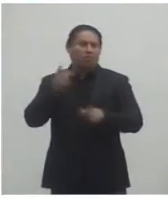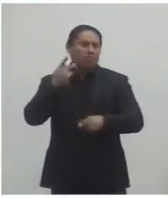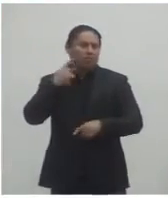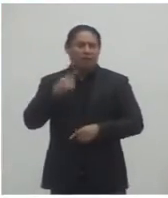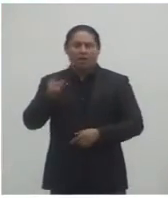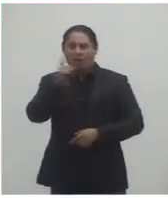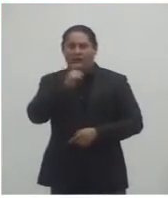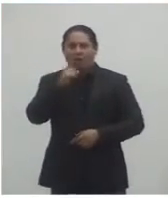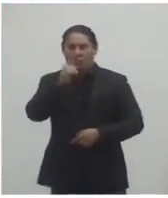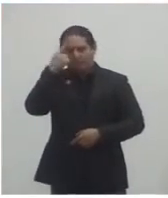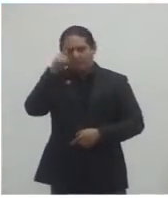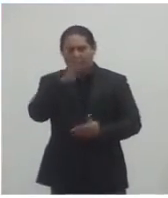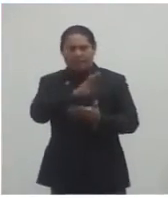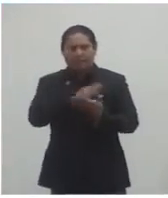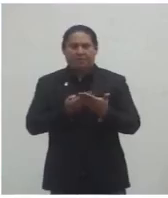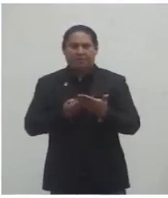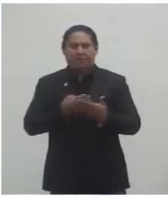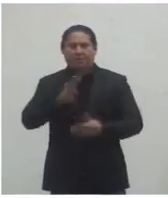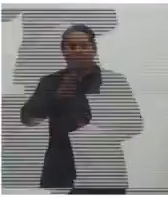Bienestar.